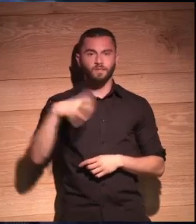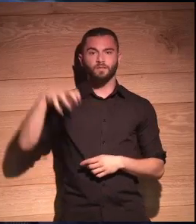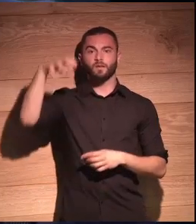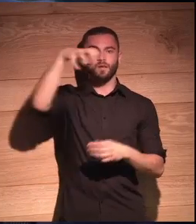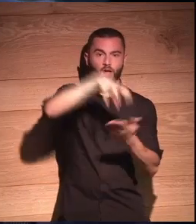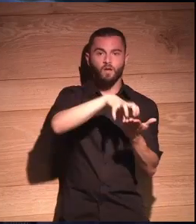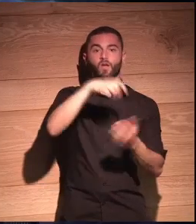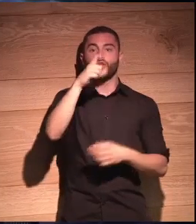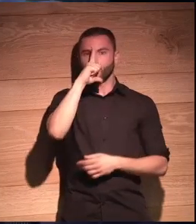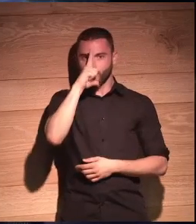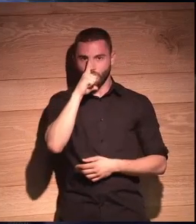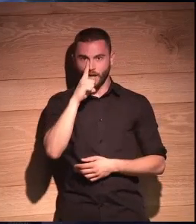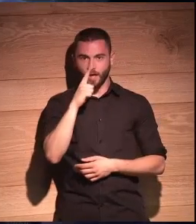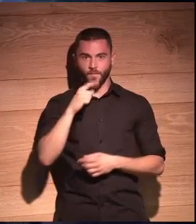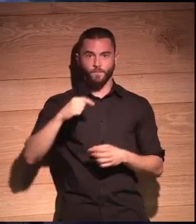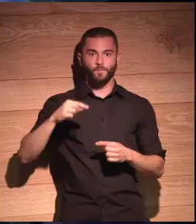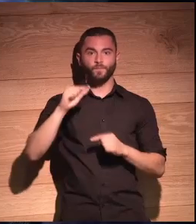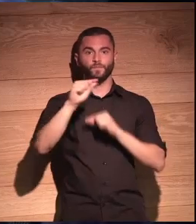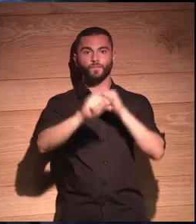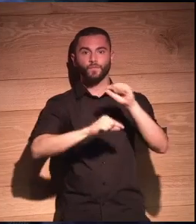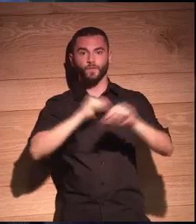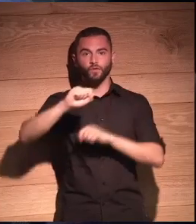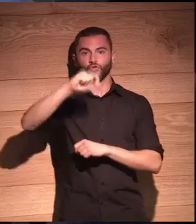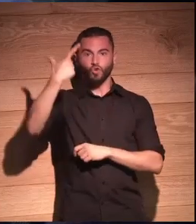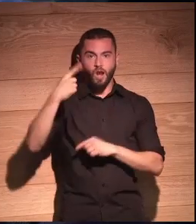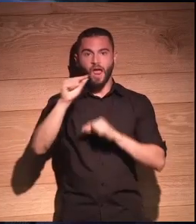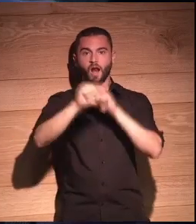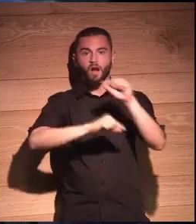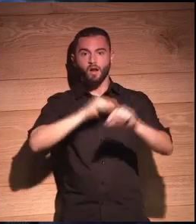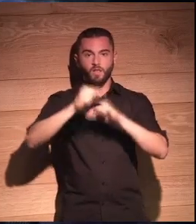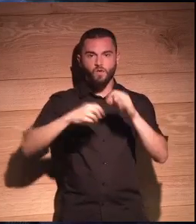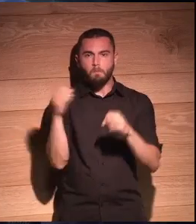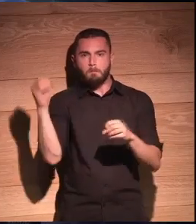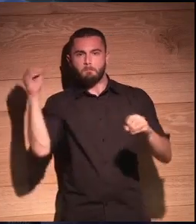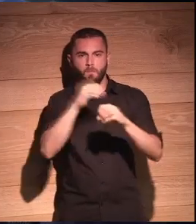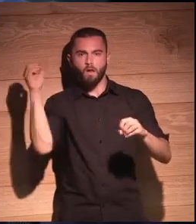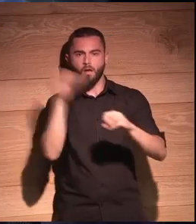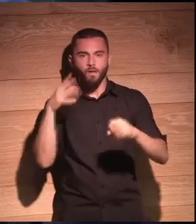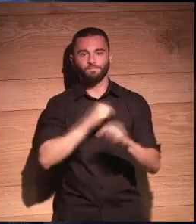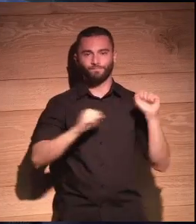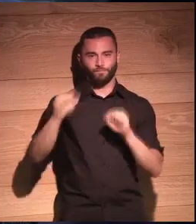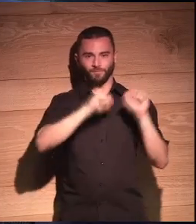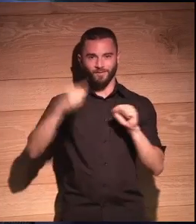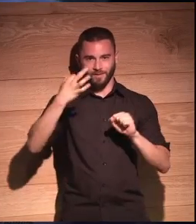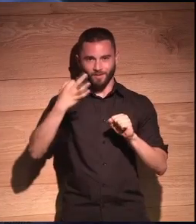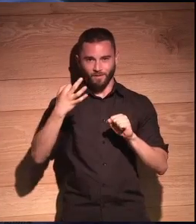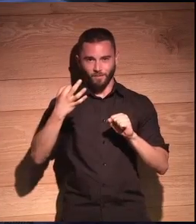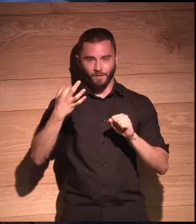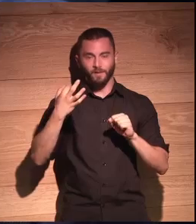que protegernos de la radiación solar, de las radiaciones cósmicas, de los micrometeoritos. Es decir, nos tendremos que meter bajo